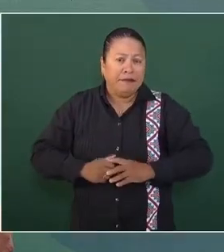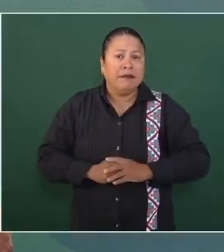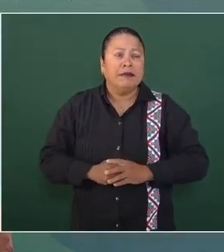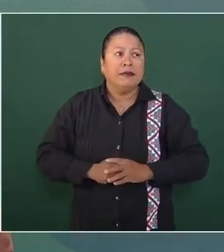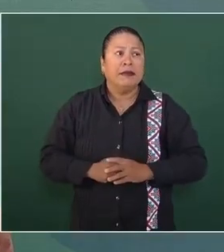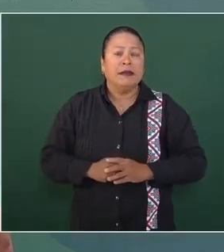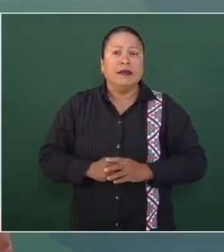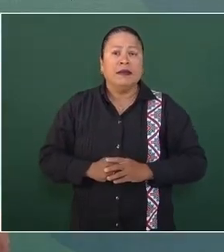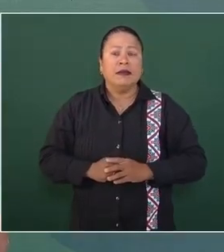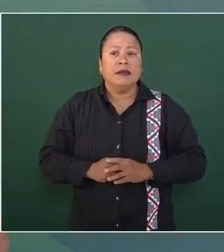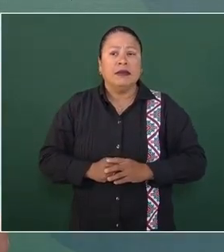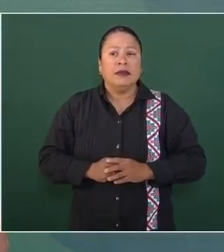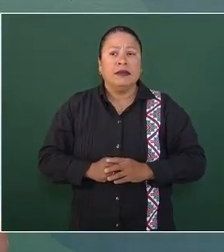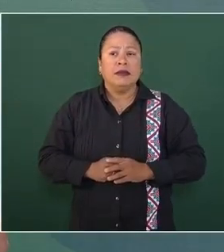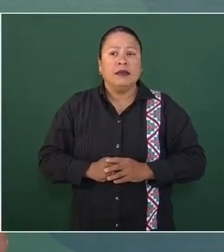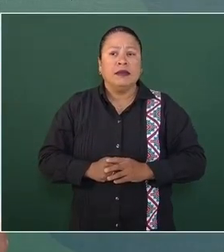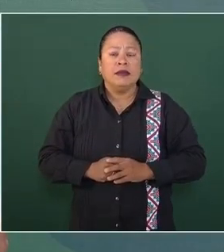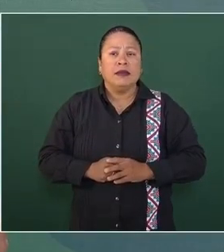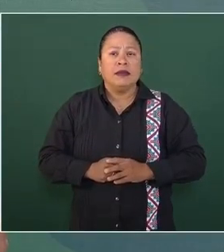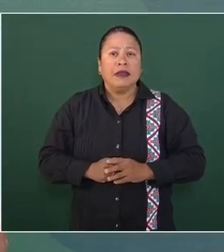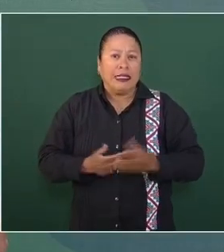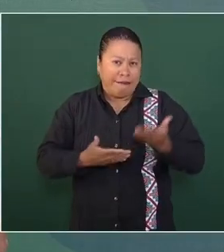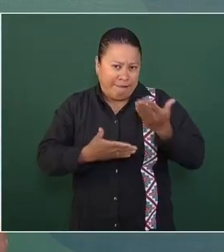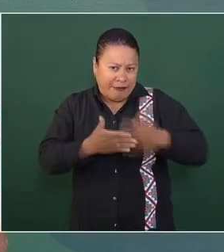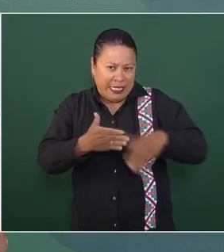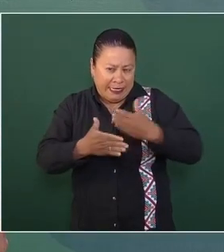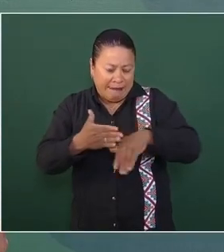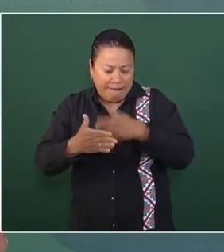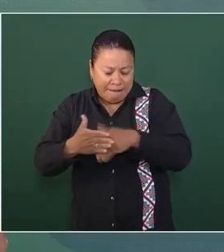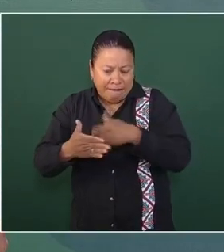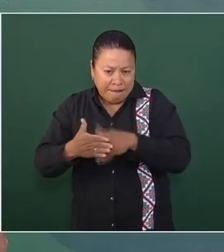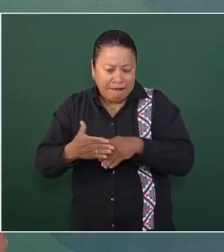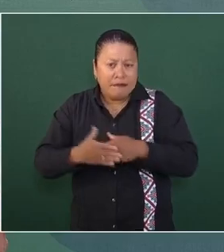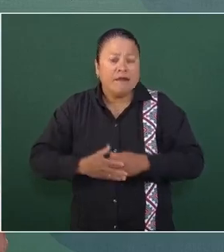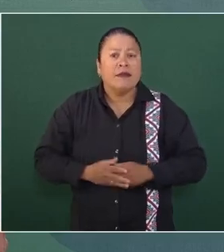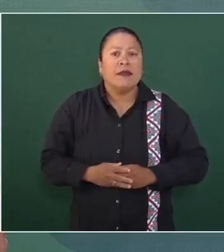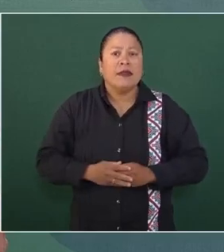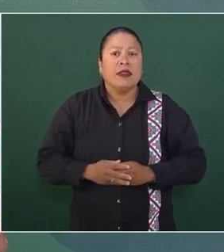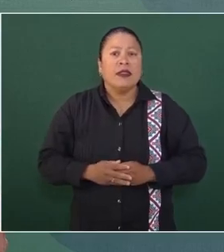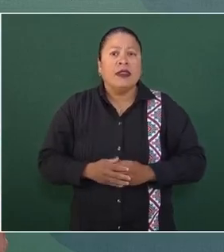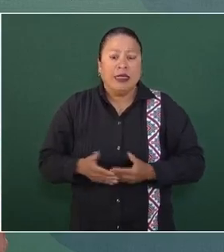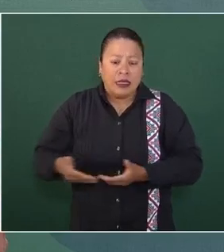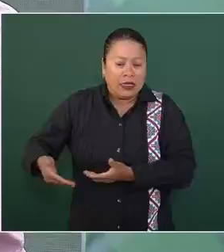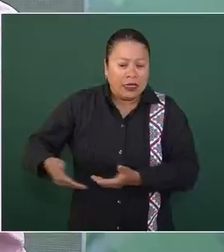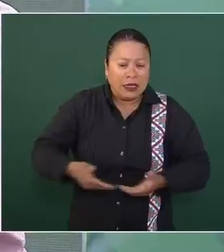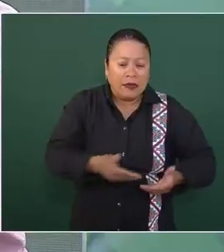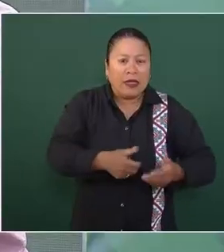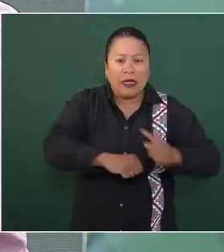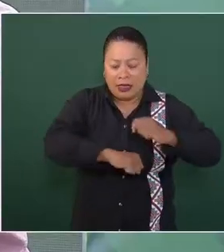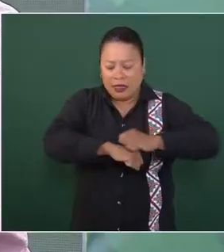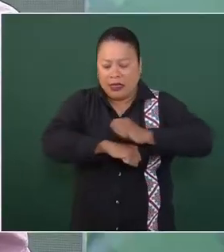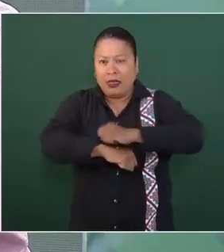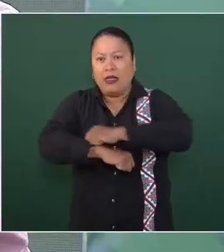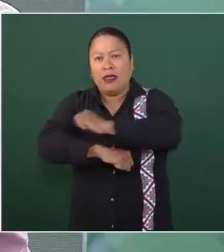queda pendiente el camino de Tlaxiaco